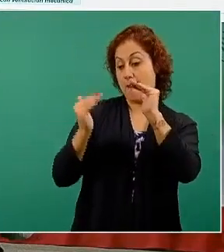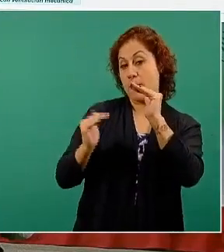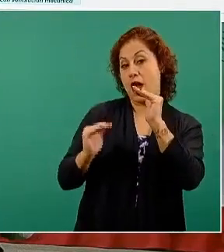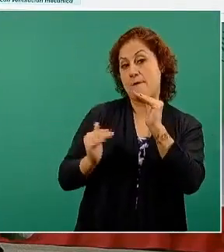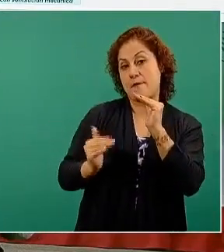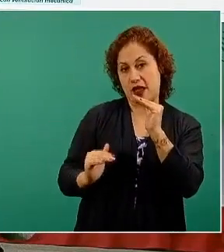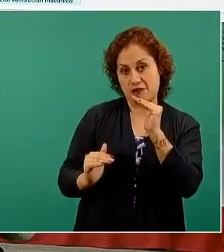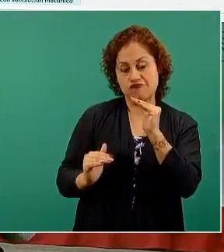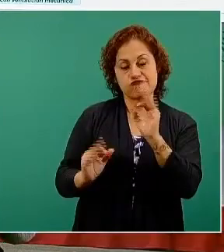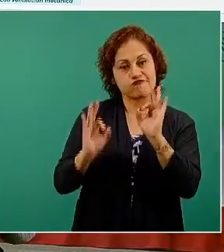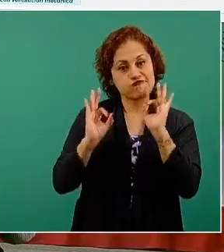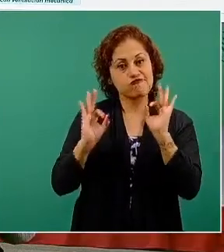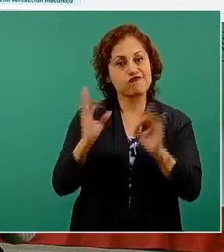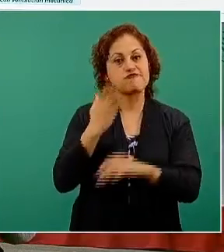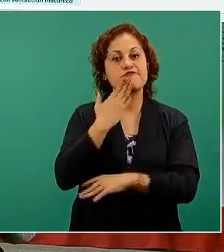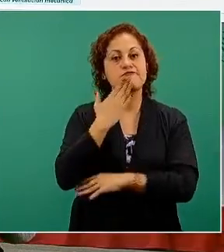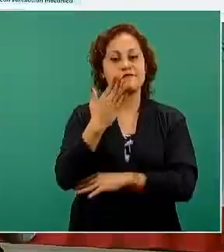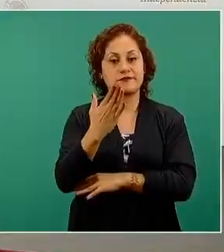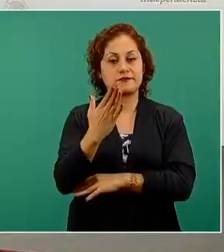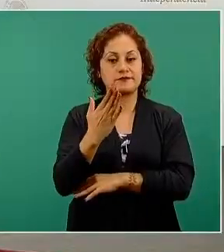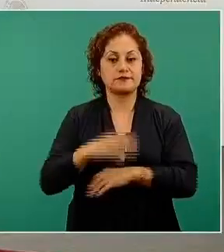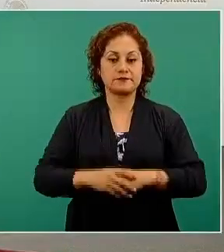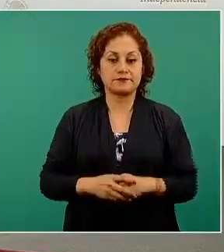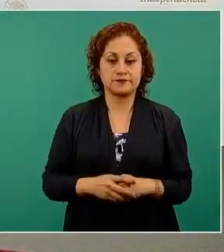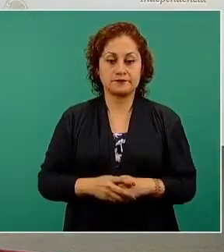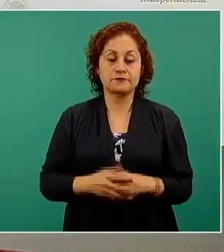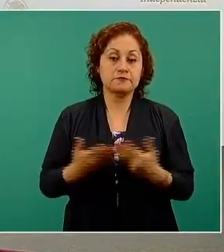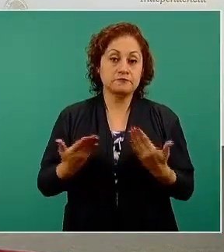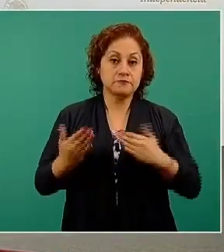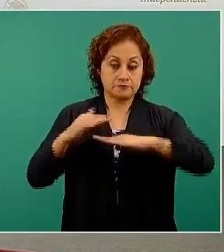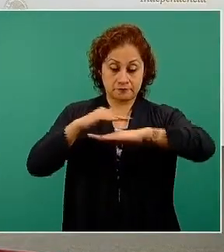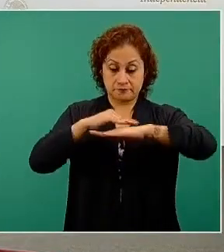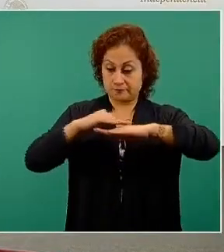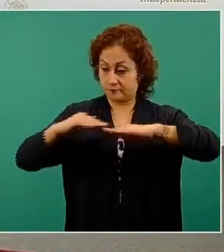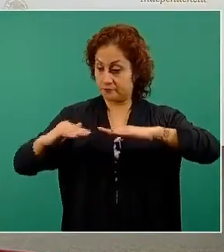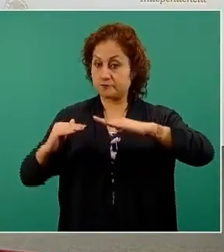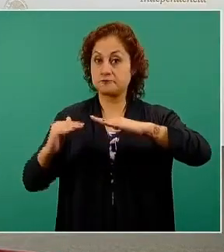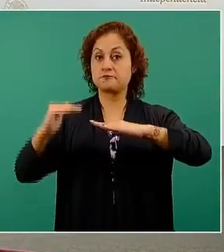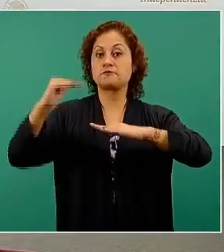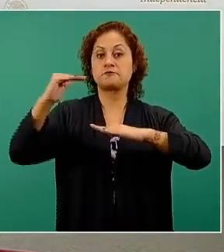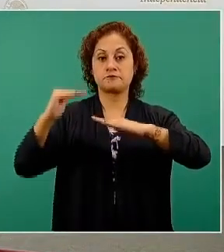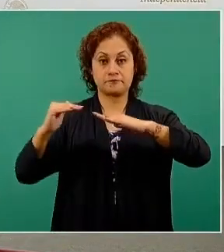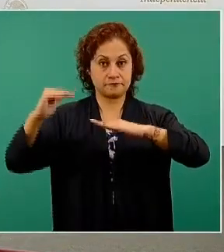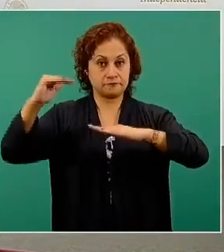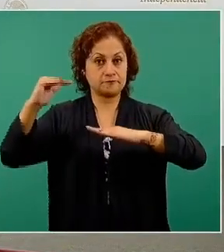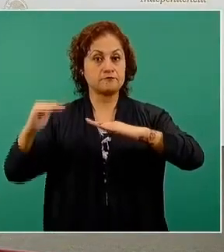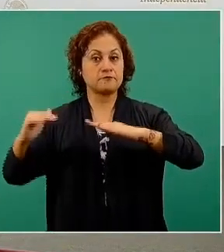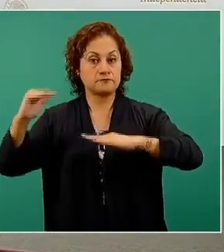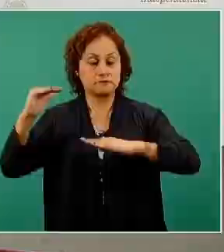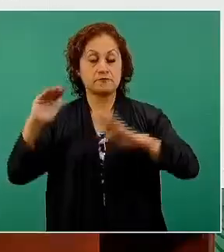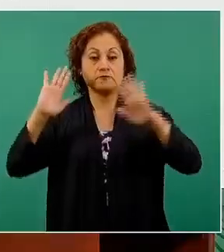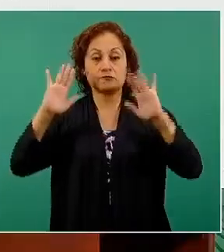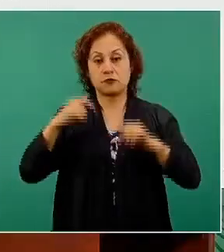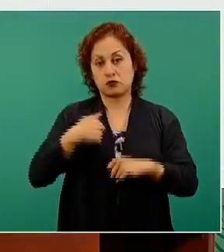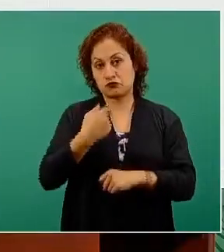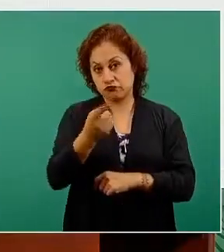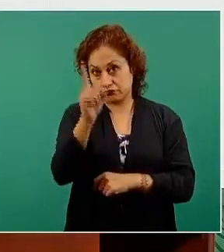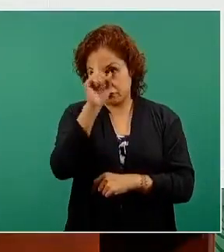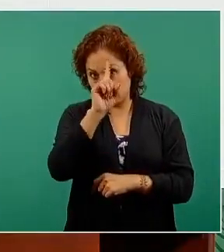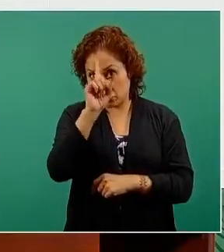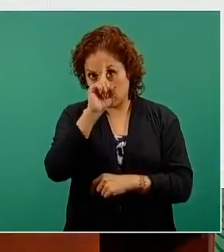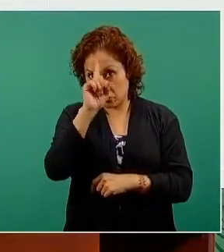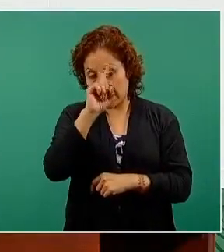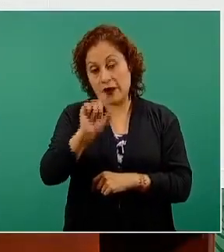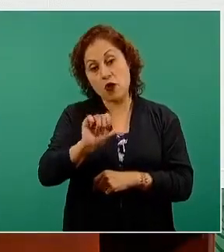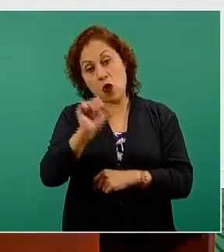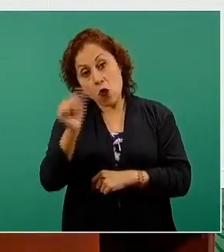por abajo. Aquí todavía estamos un poco por arriba del punto, y creo que va a ser importante, y voy a sugerir que en las próximas diapositivas